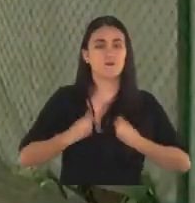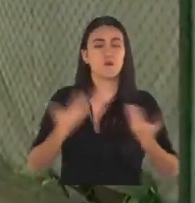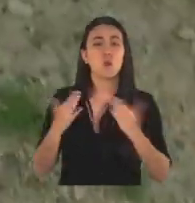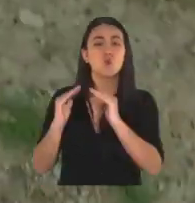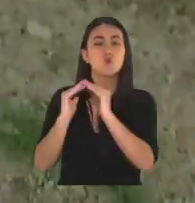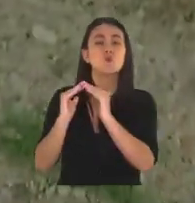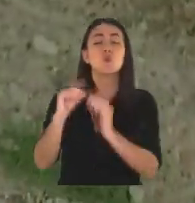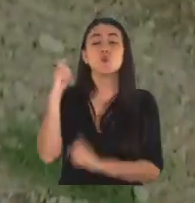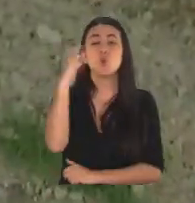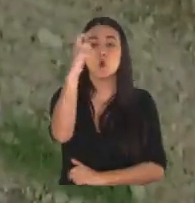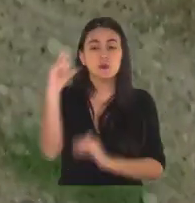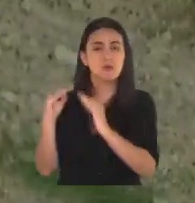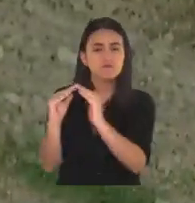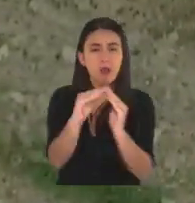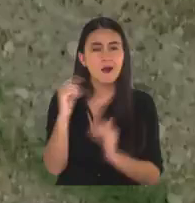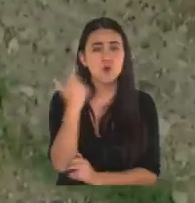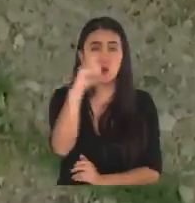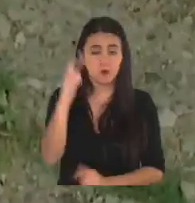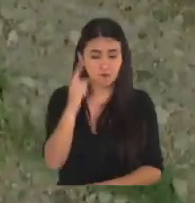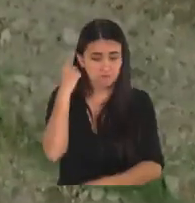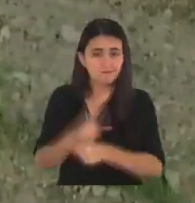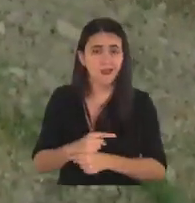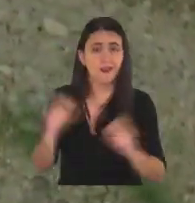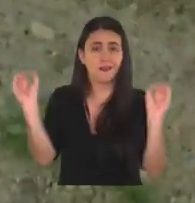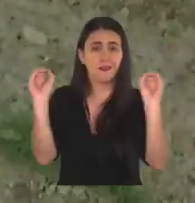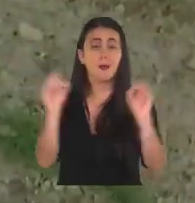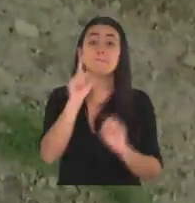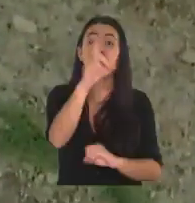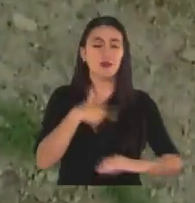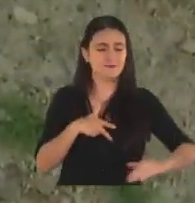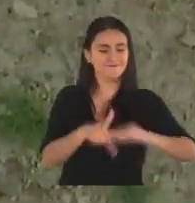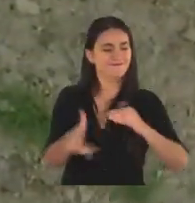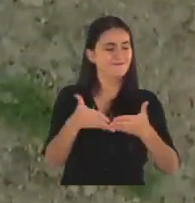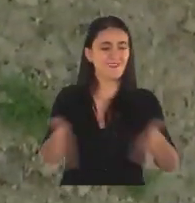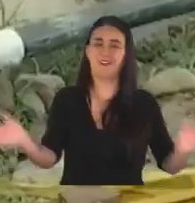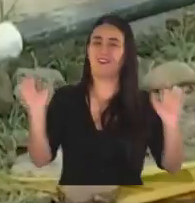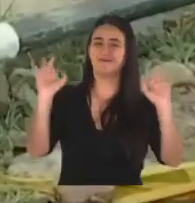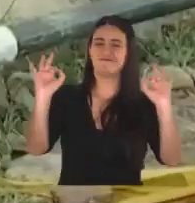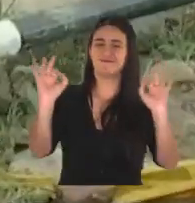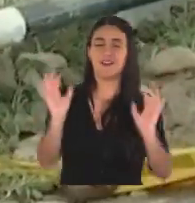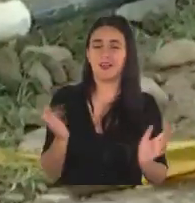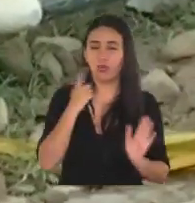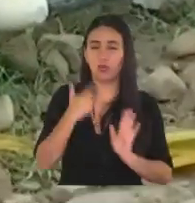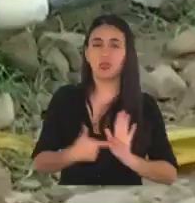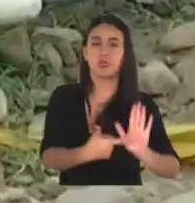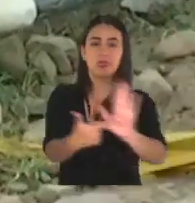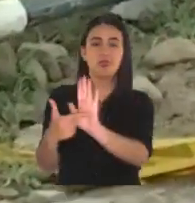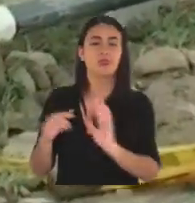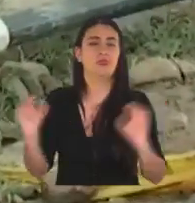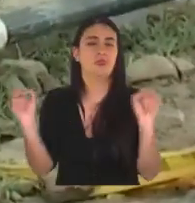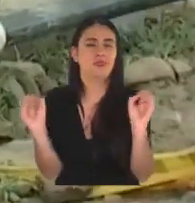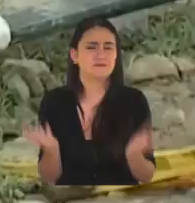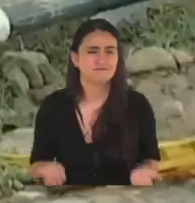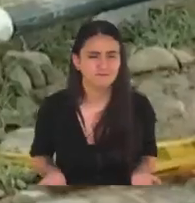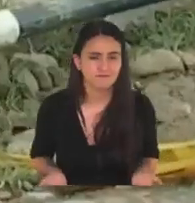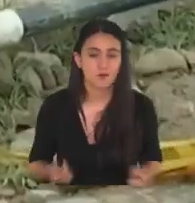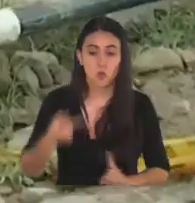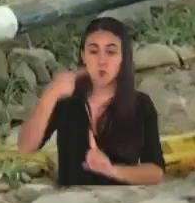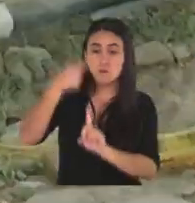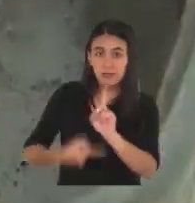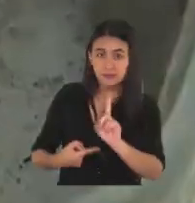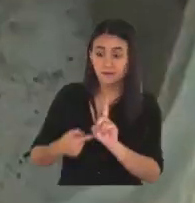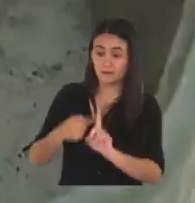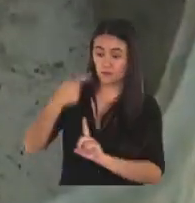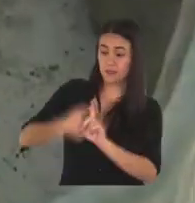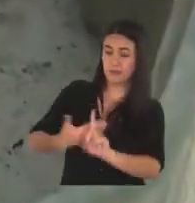de Cúcuta no se cumplió, pero la inauguración del acueducto sí fue todo un éxito para el registro, porque después de un mes no llega el